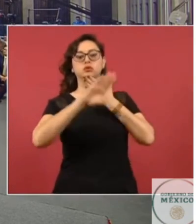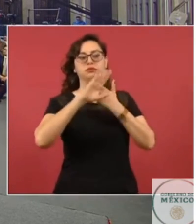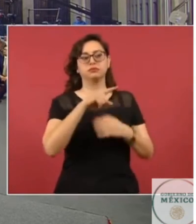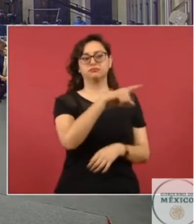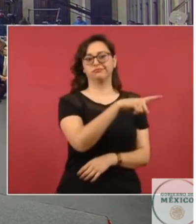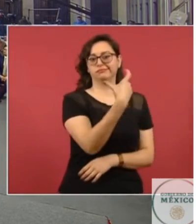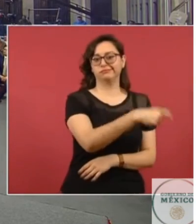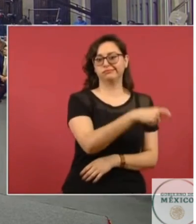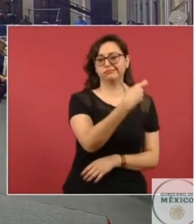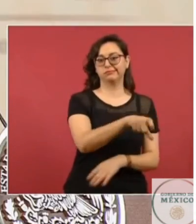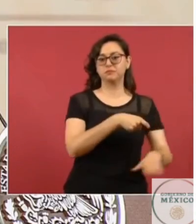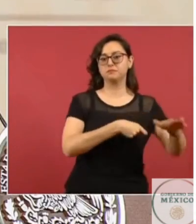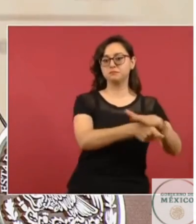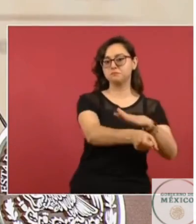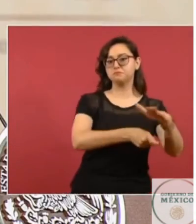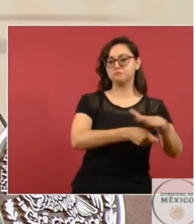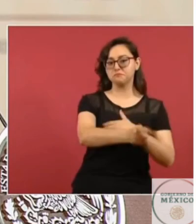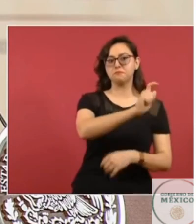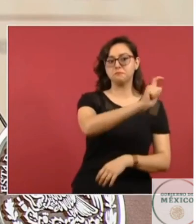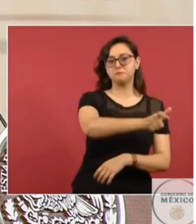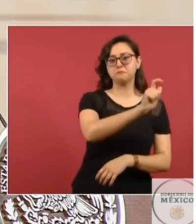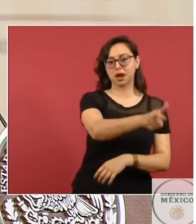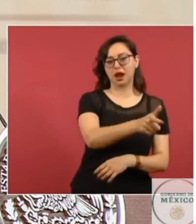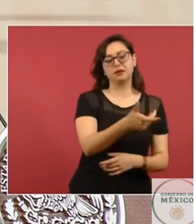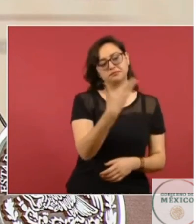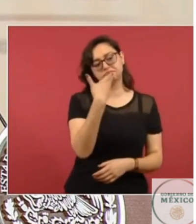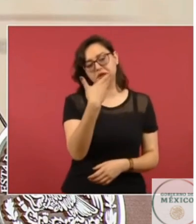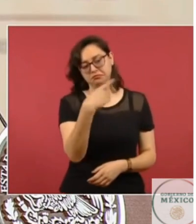que no ataca al presidente.